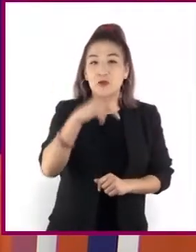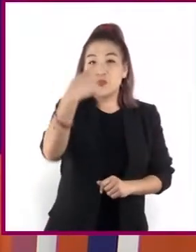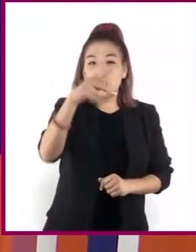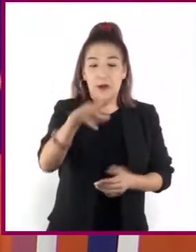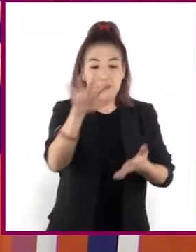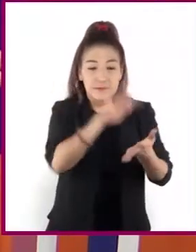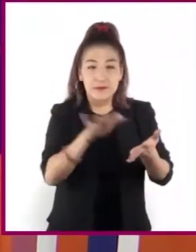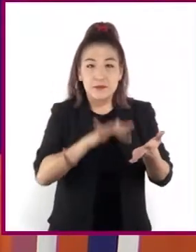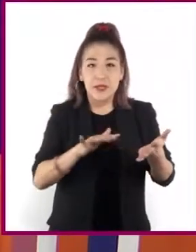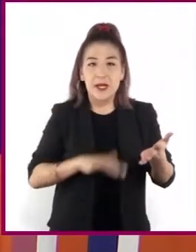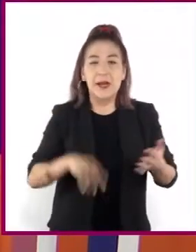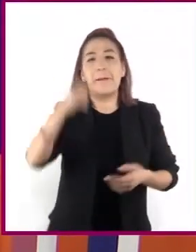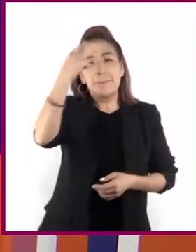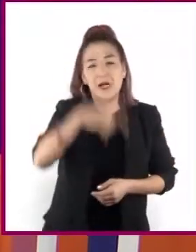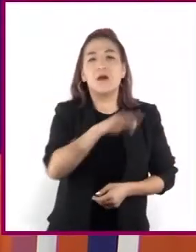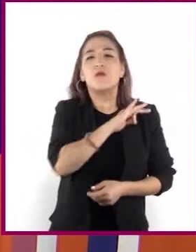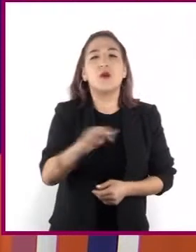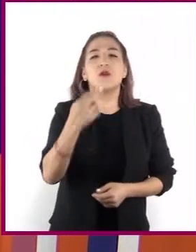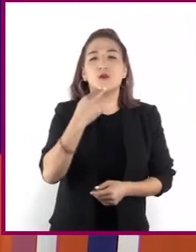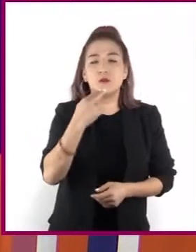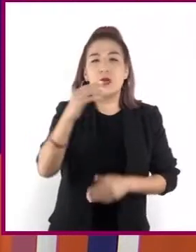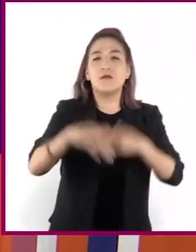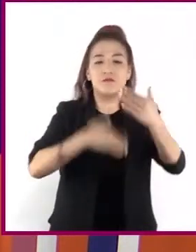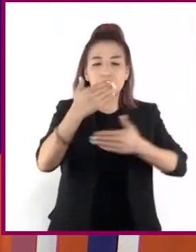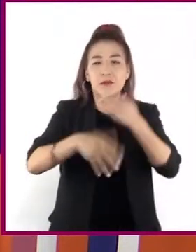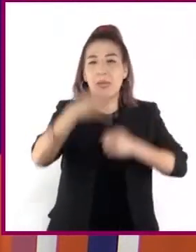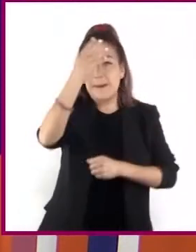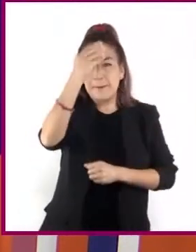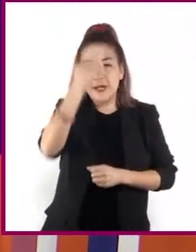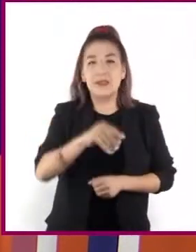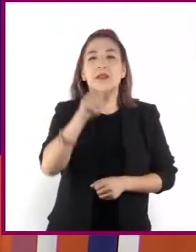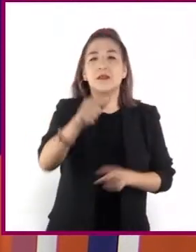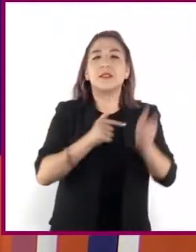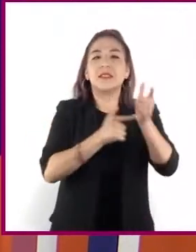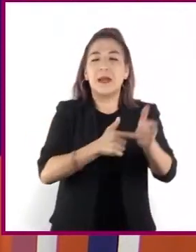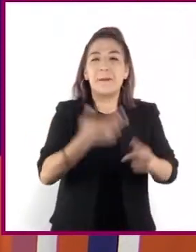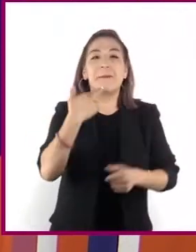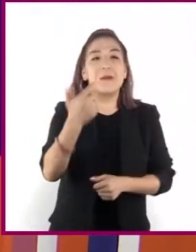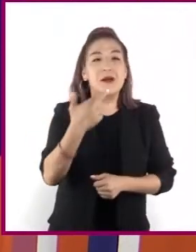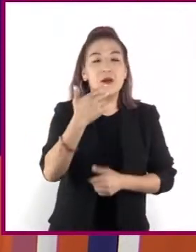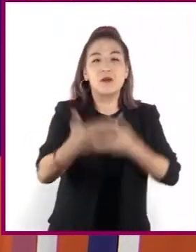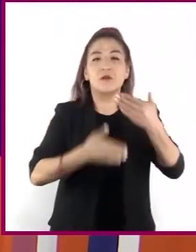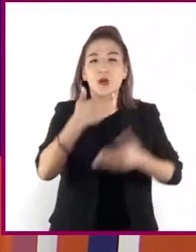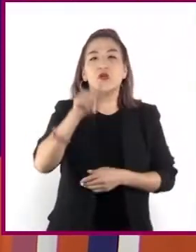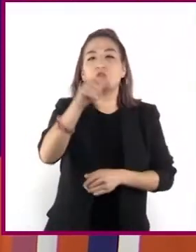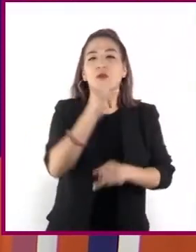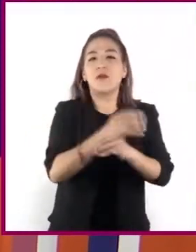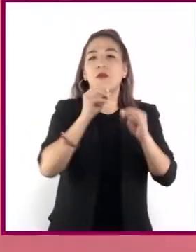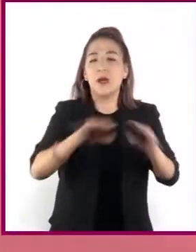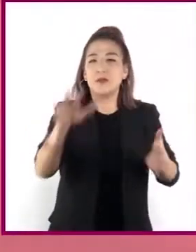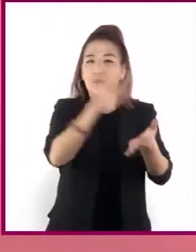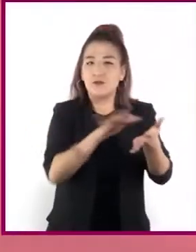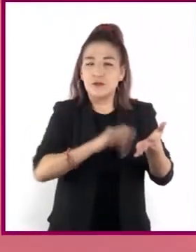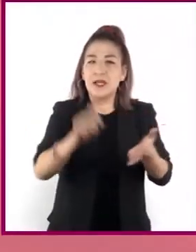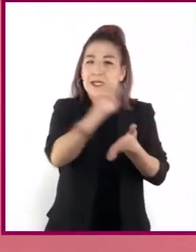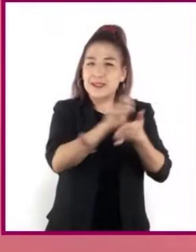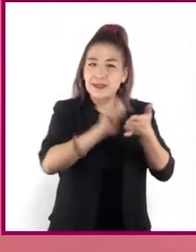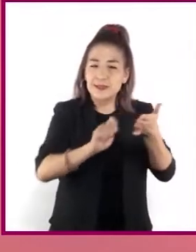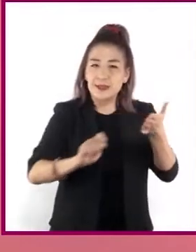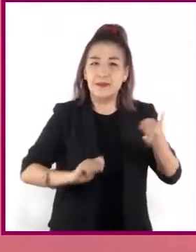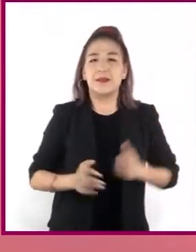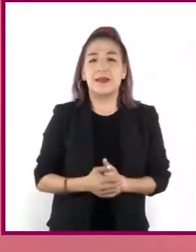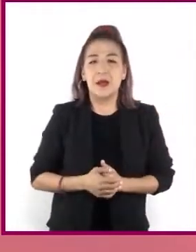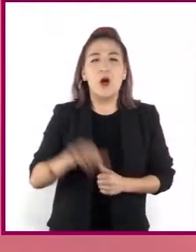propios textos tengan las herramientas y recursos necesarios para poder seguir mejorando sus documentos escritos.